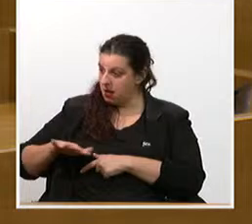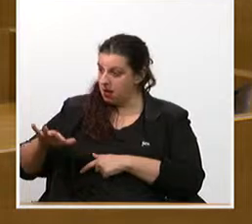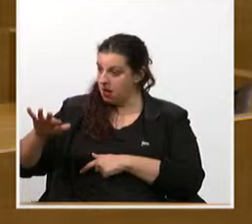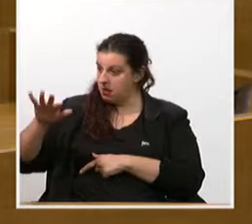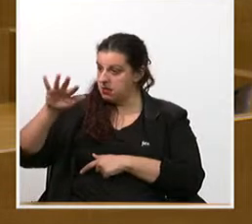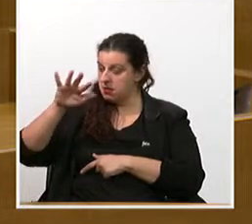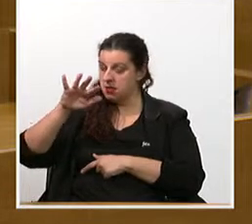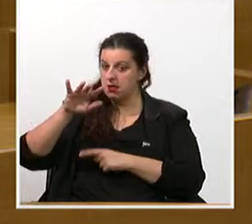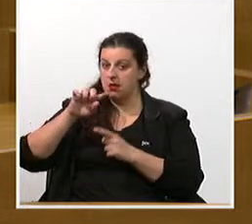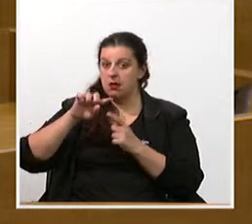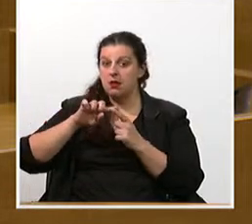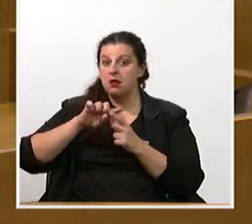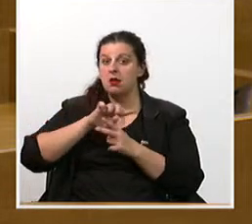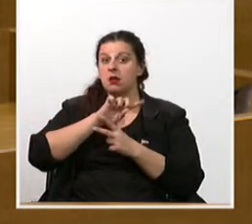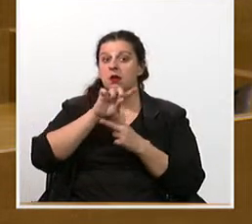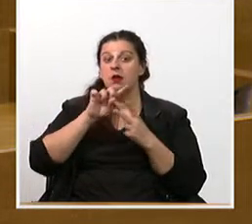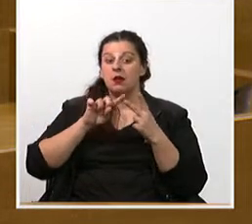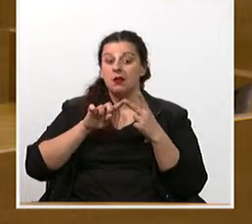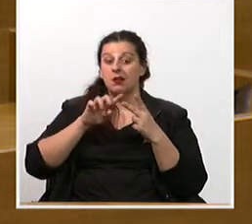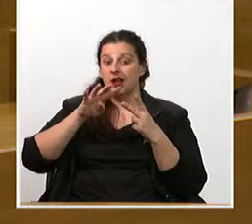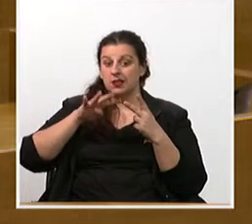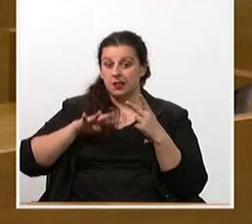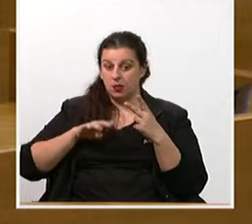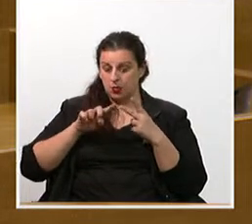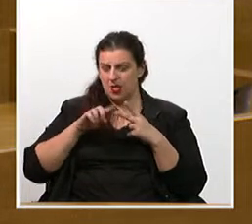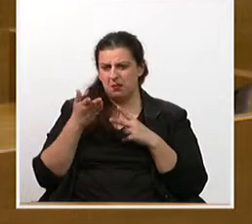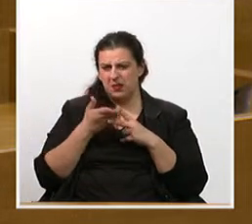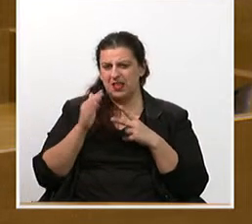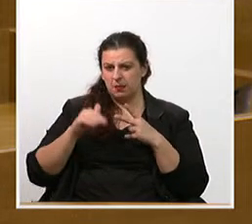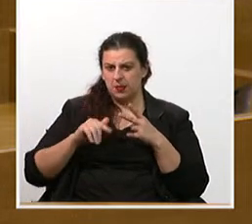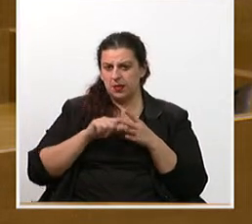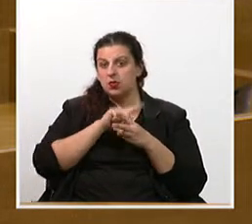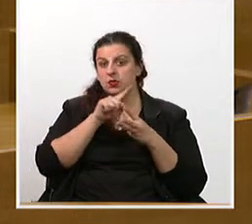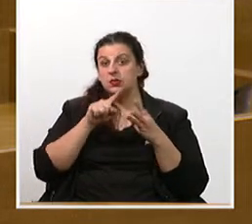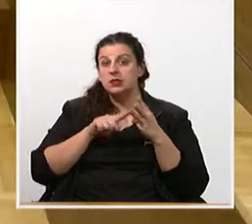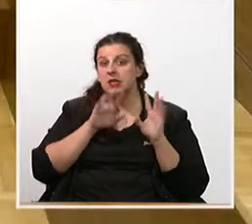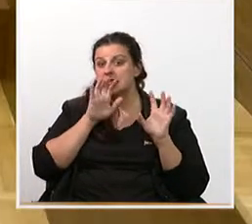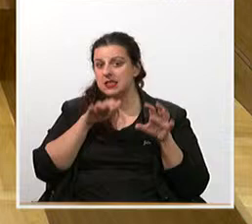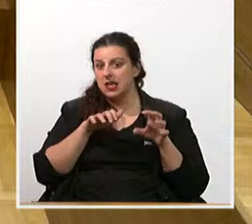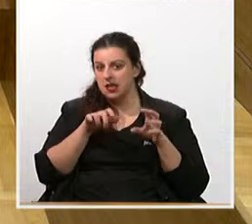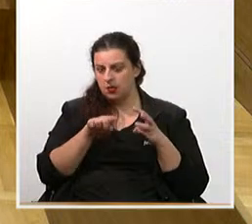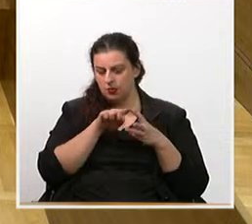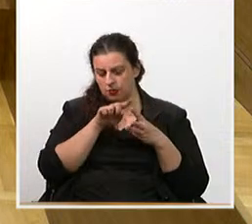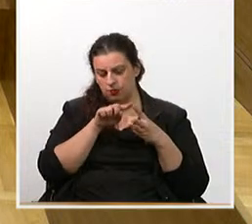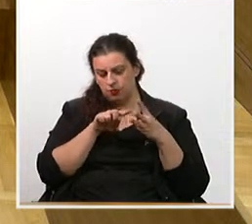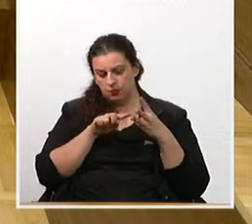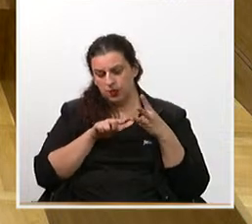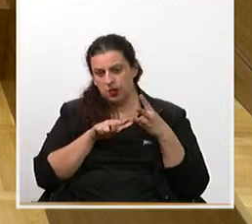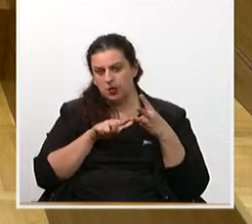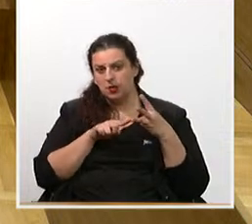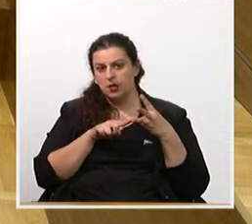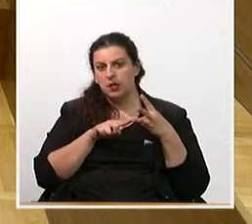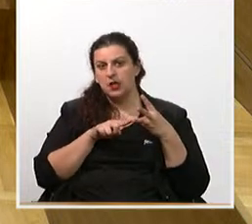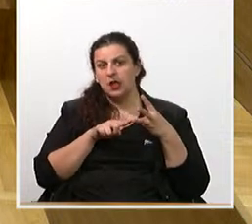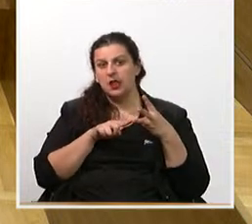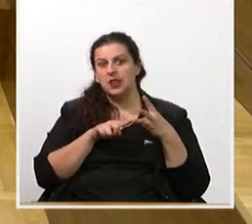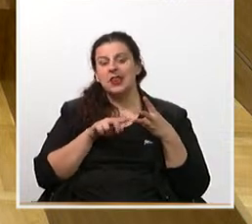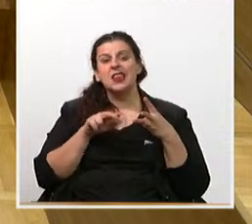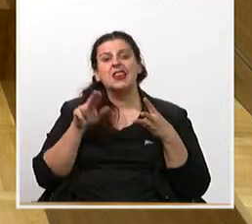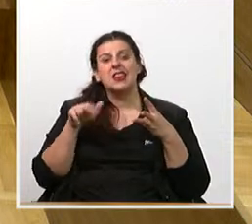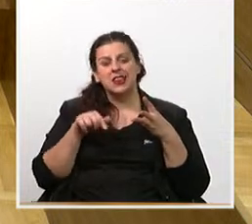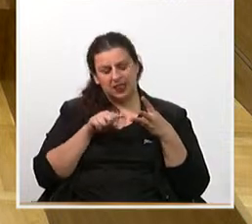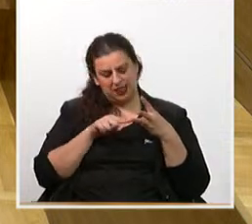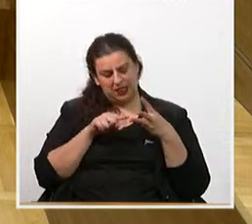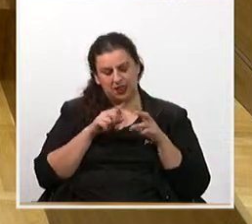lejos con menos de la mitad por Cataluña En tercer lugar Castilla y león consejería de agricultura también dirigida